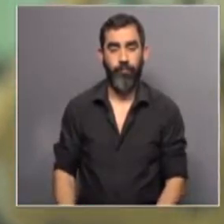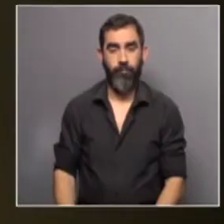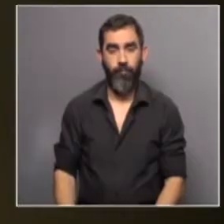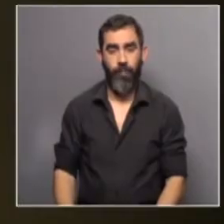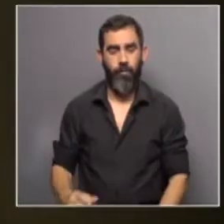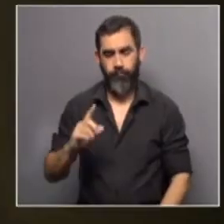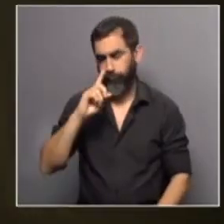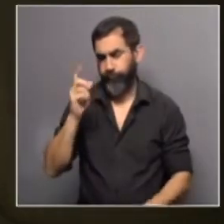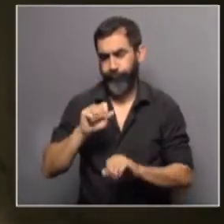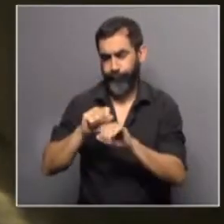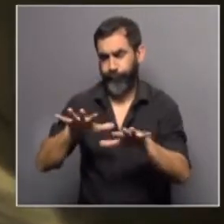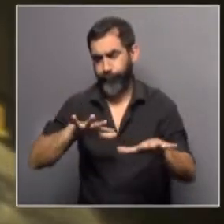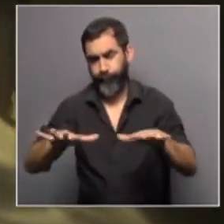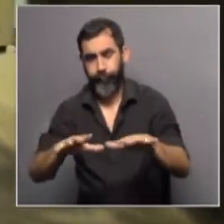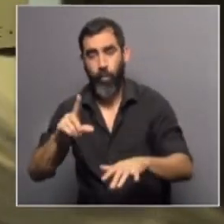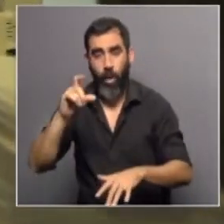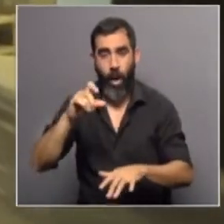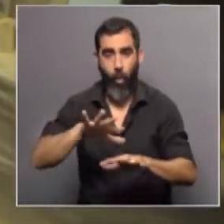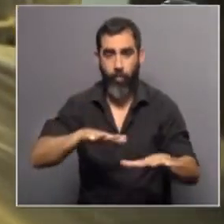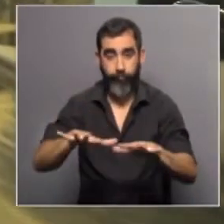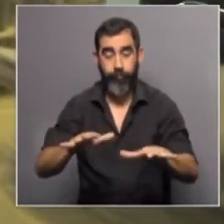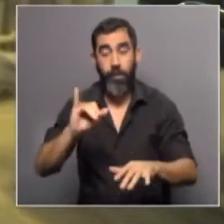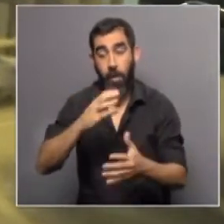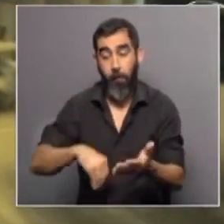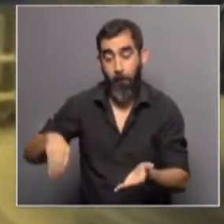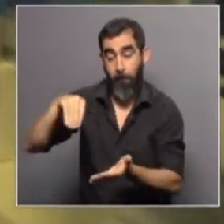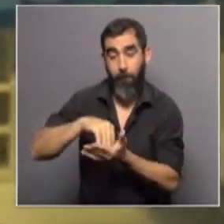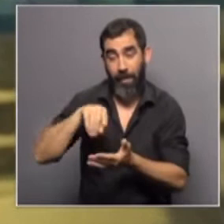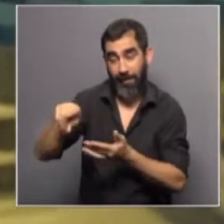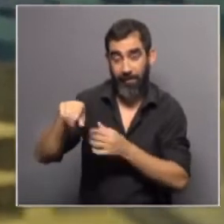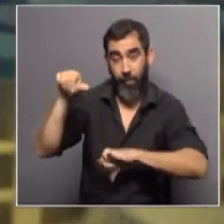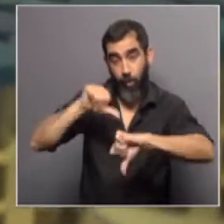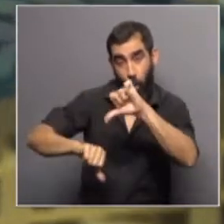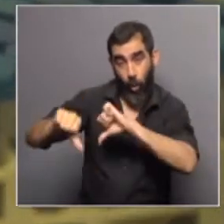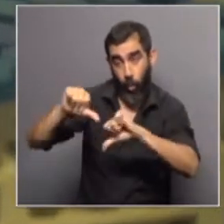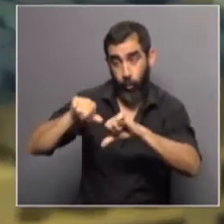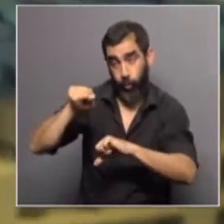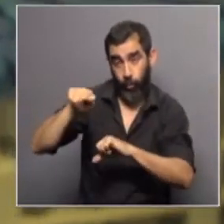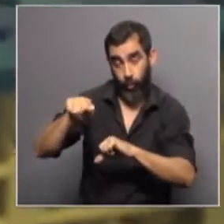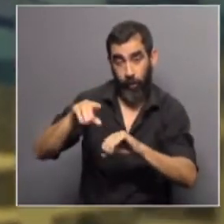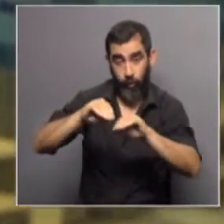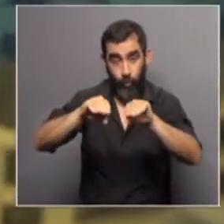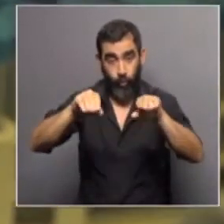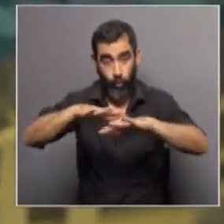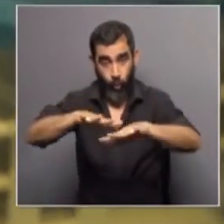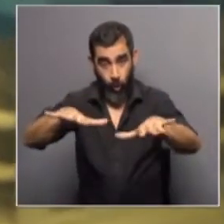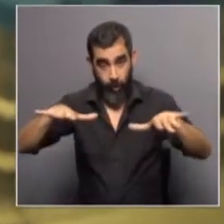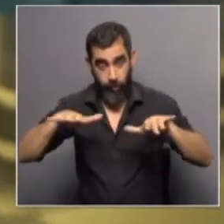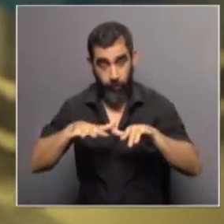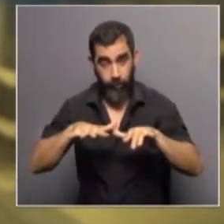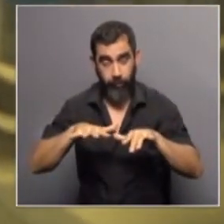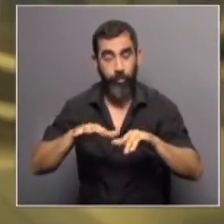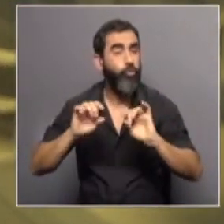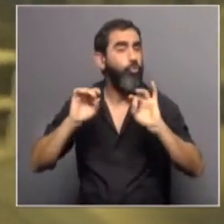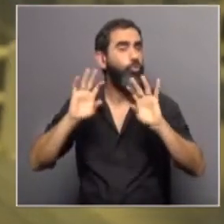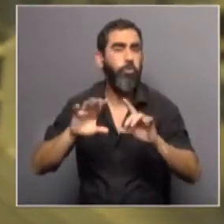mueve muchísimo con el agua de escurrimiento. Si le agregamos cloruro férrico a la superficie del suelo, Y basta